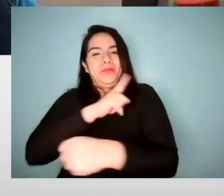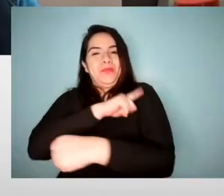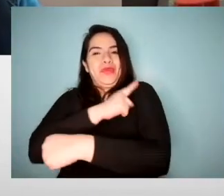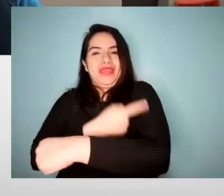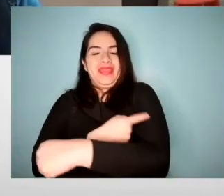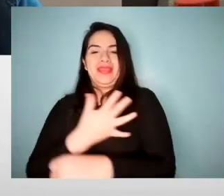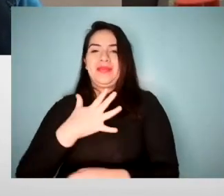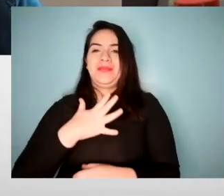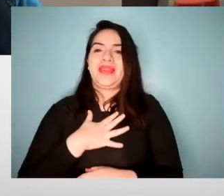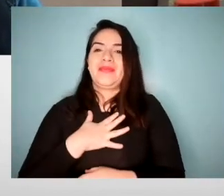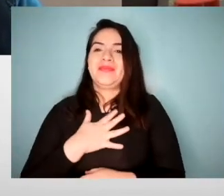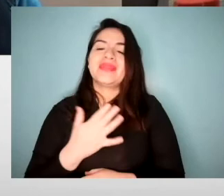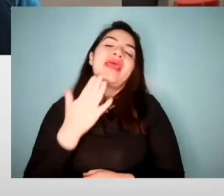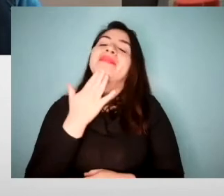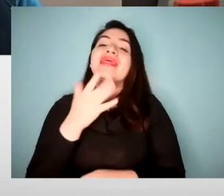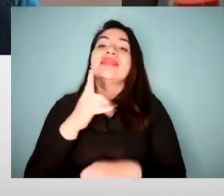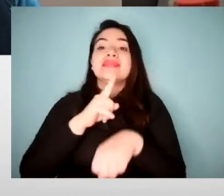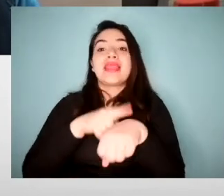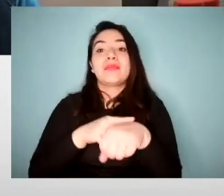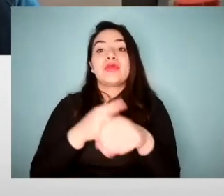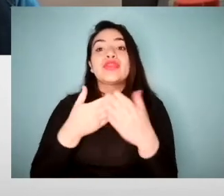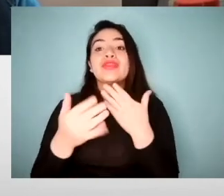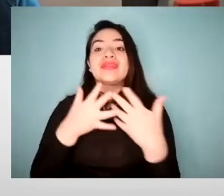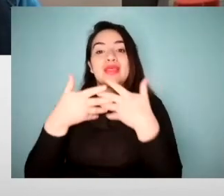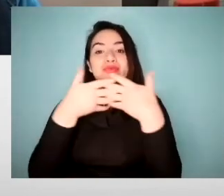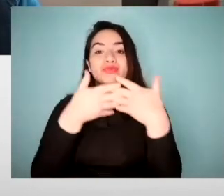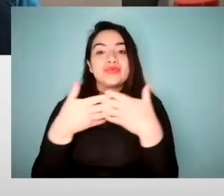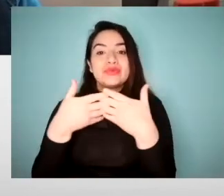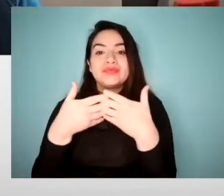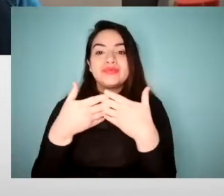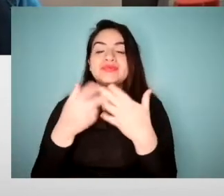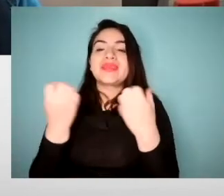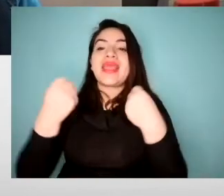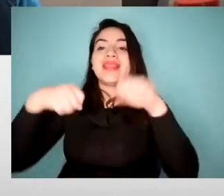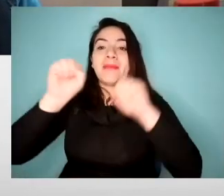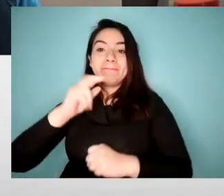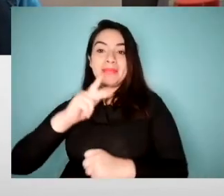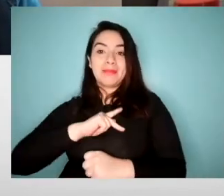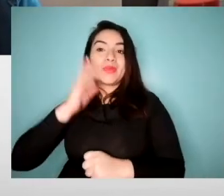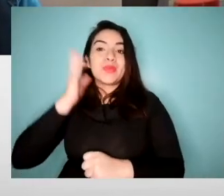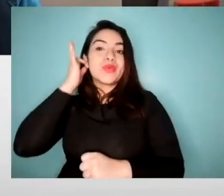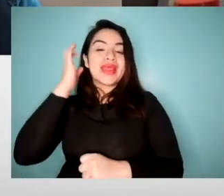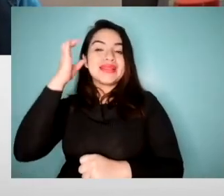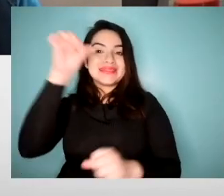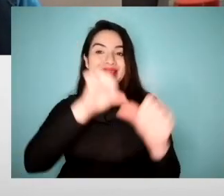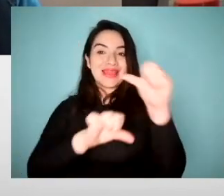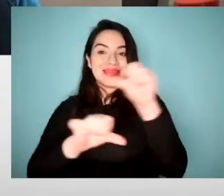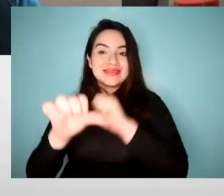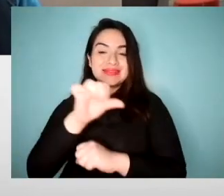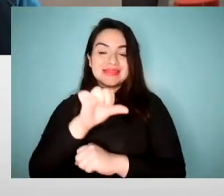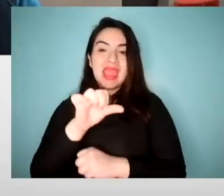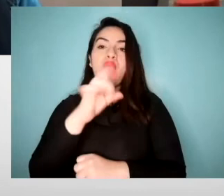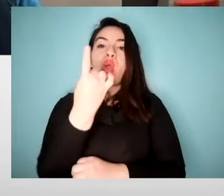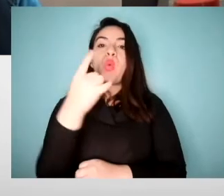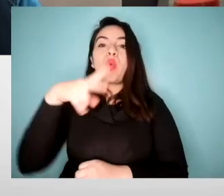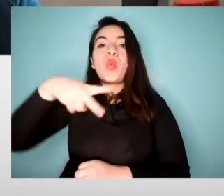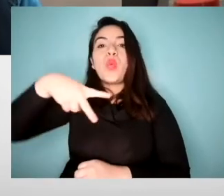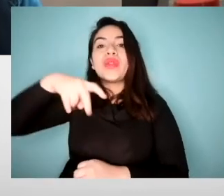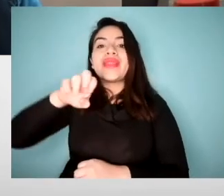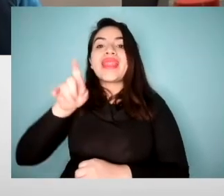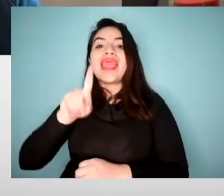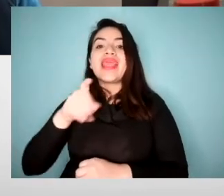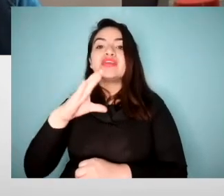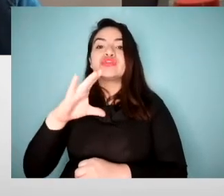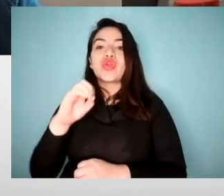en el tiempo que estuve en Estados Unidos, gané un premio para mujeres en ciencia, el premio L'Oréal UNESCO. Entonces, eso